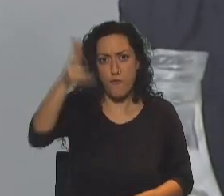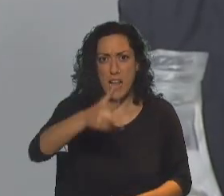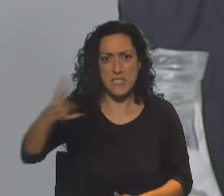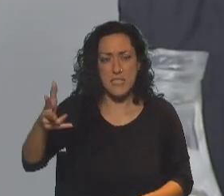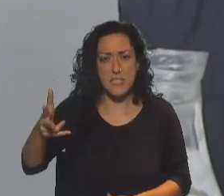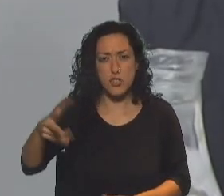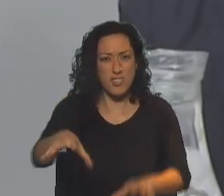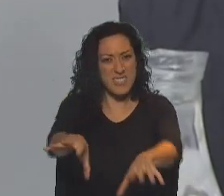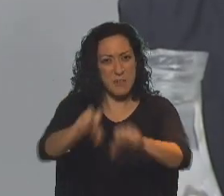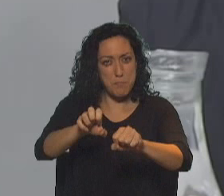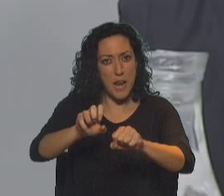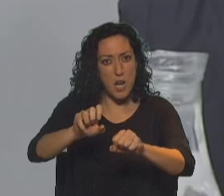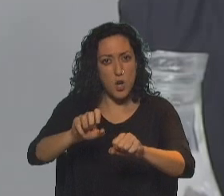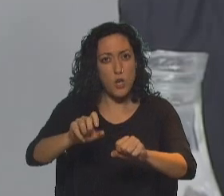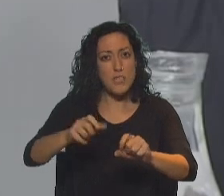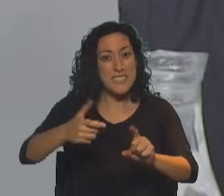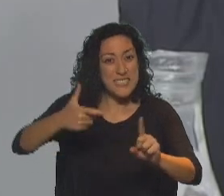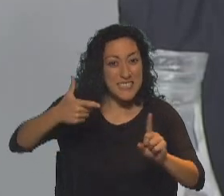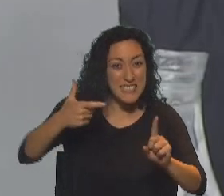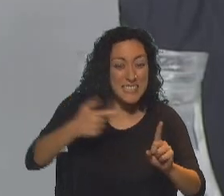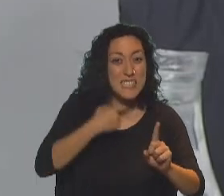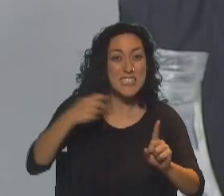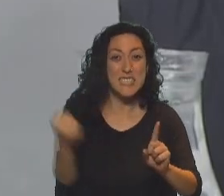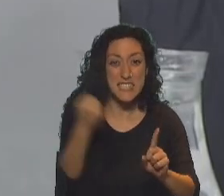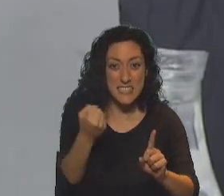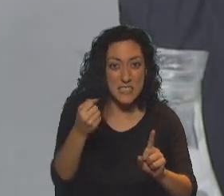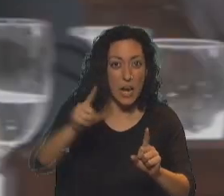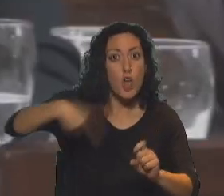bien tempranito al otro día de